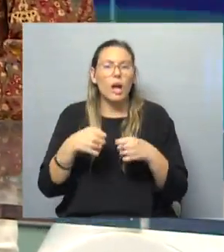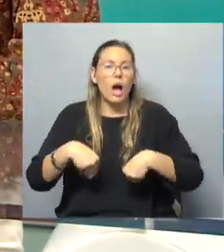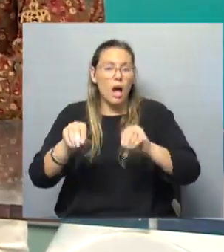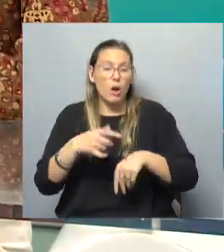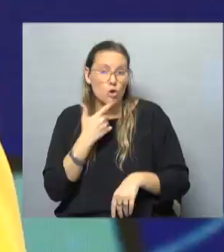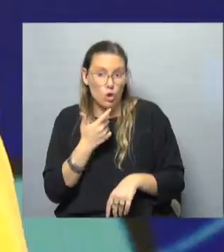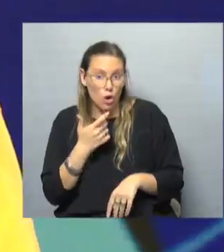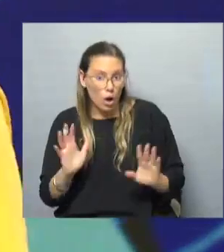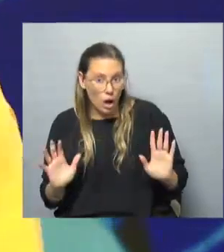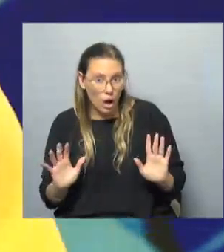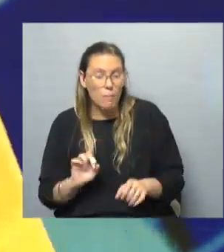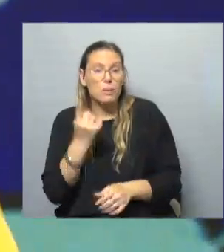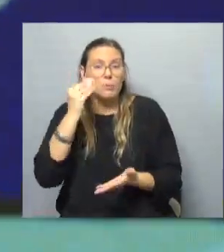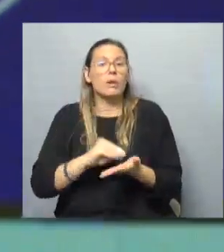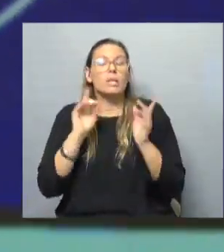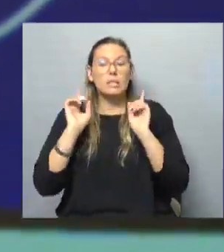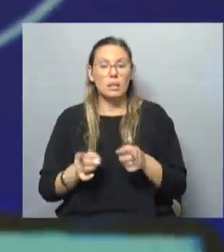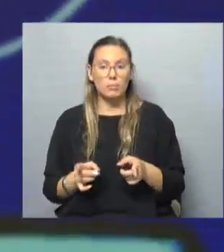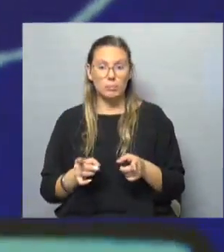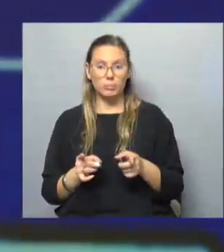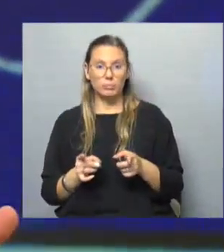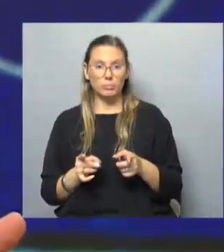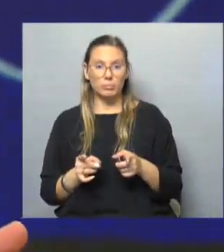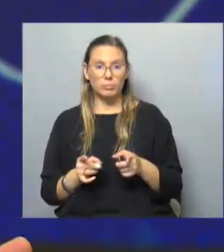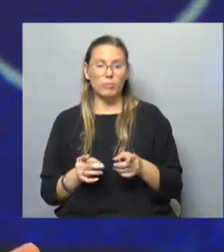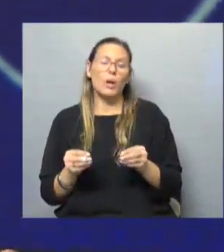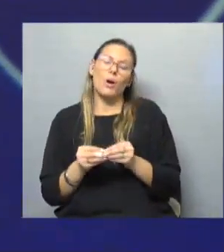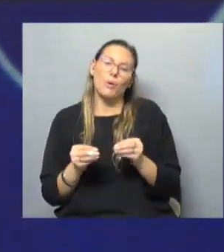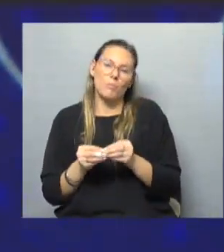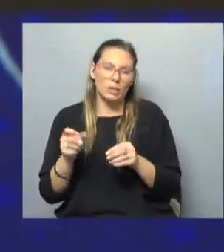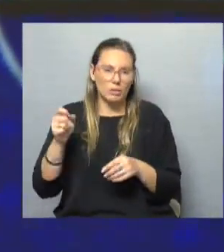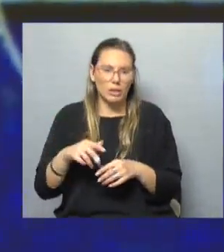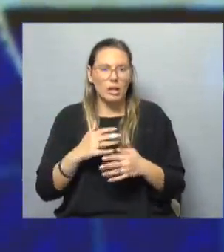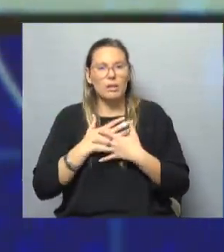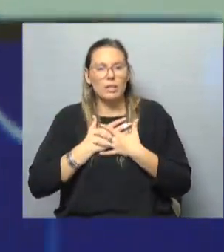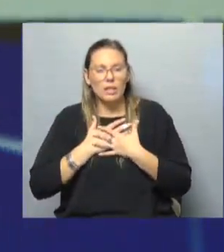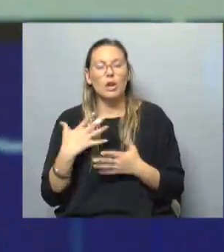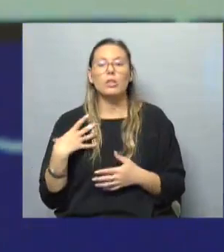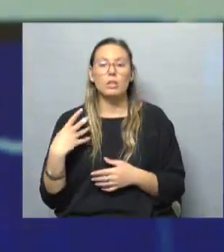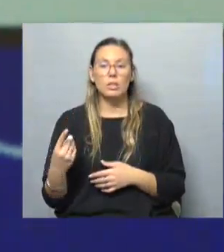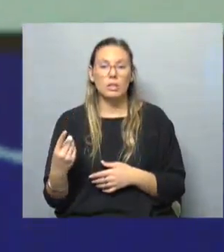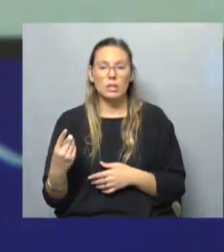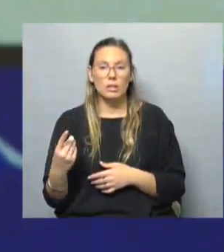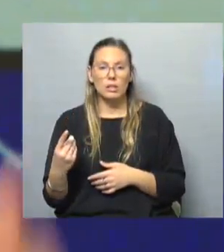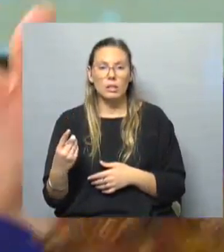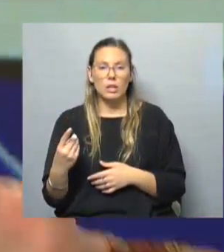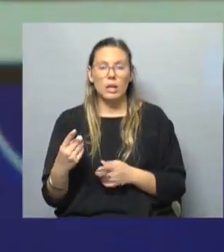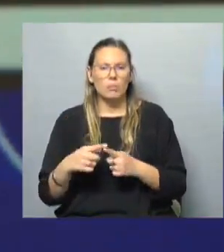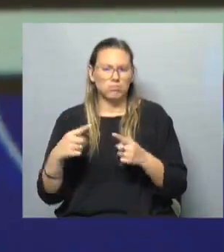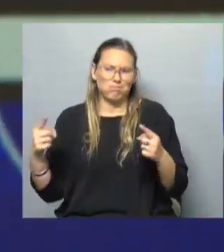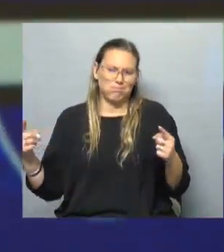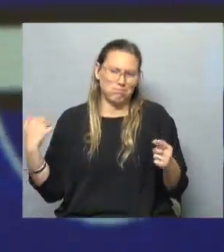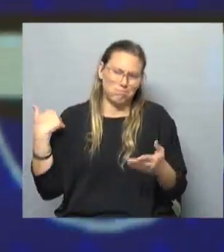Alfombra roja, genial. Primera vez. Vamos a tener también a un compañero de la casa, alguien querido, un director de una larga